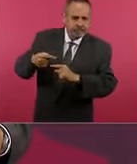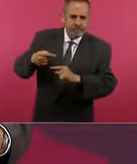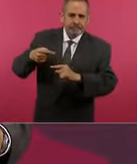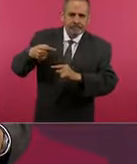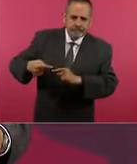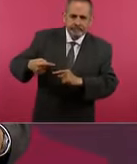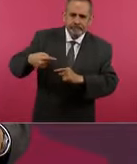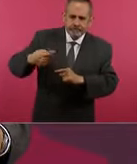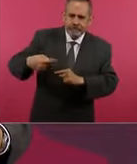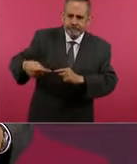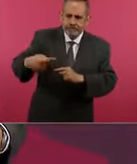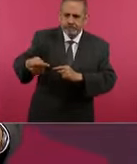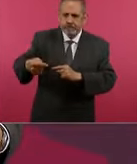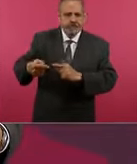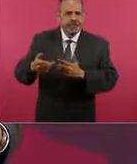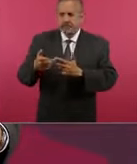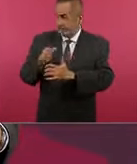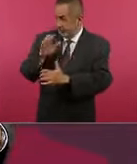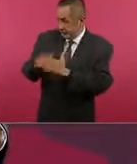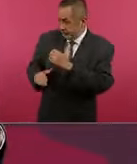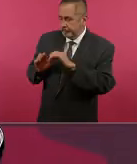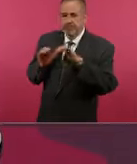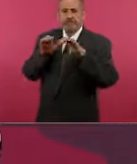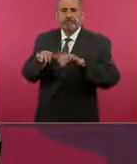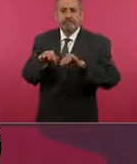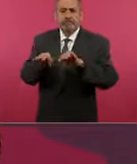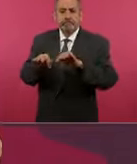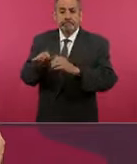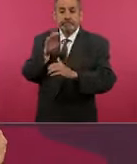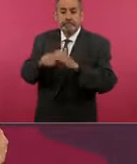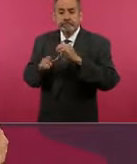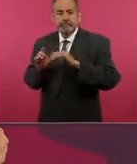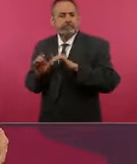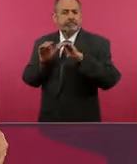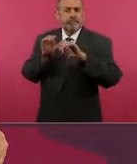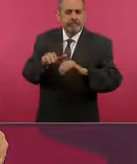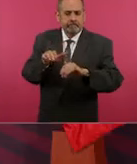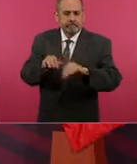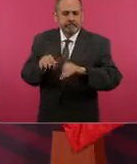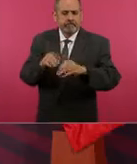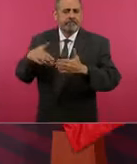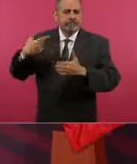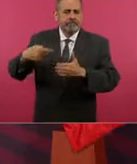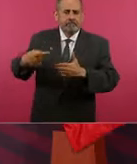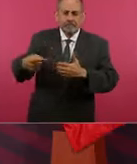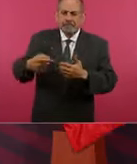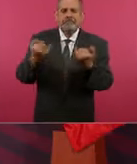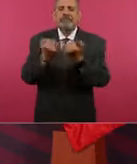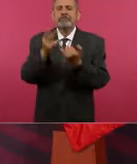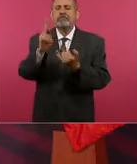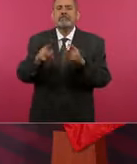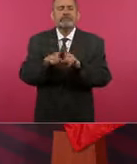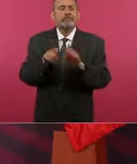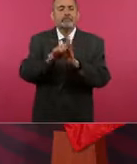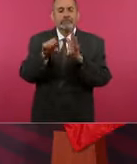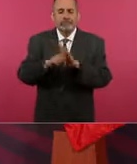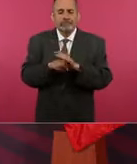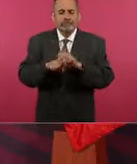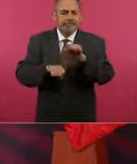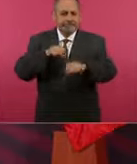proyectos. Eso es lo que yo menciono del símil de la bicicleta, que no hay que